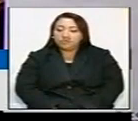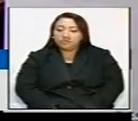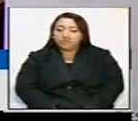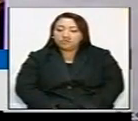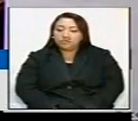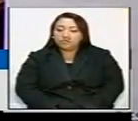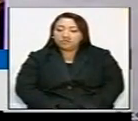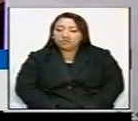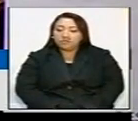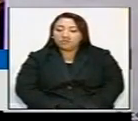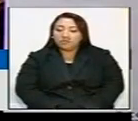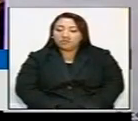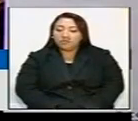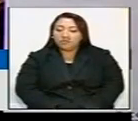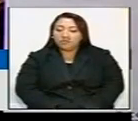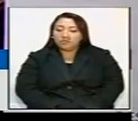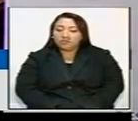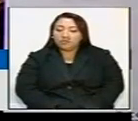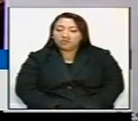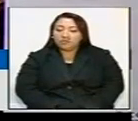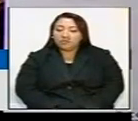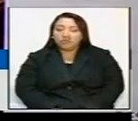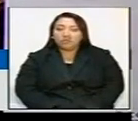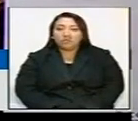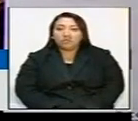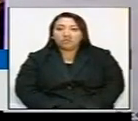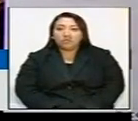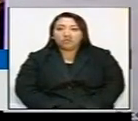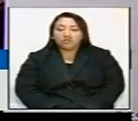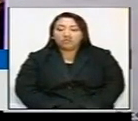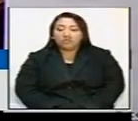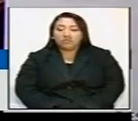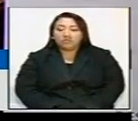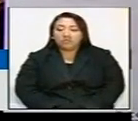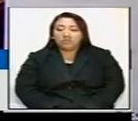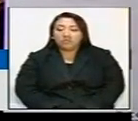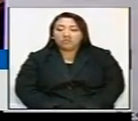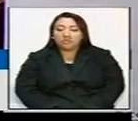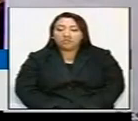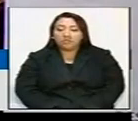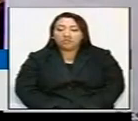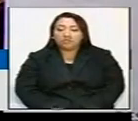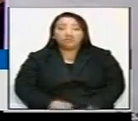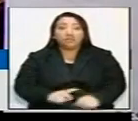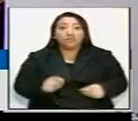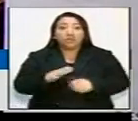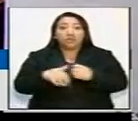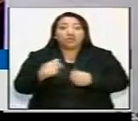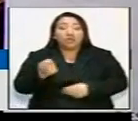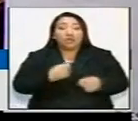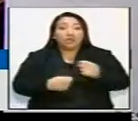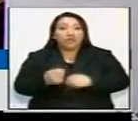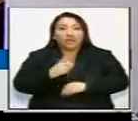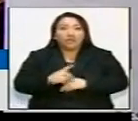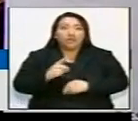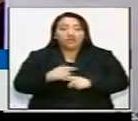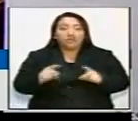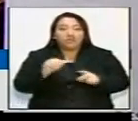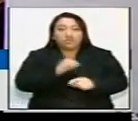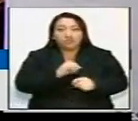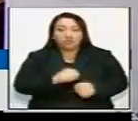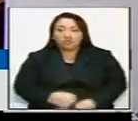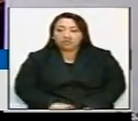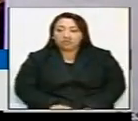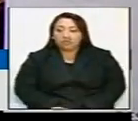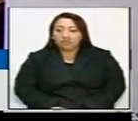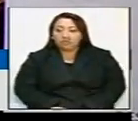a esto, pero Australia, gracias a Dios, ha hecho progreso, incluso en las áreas, a través de del desarrollo de diferentes